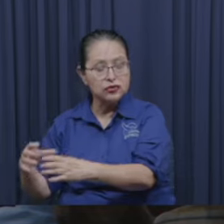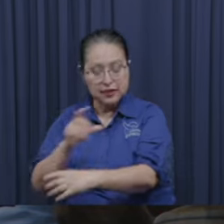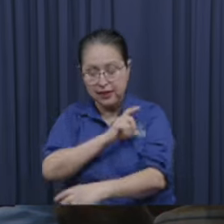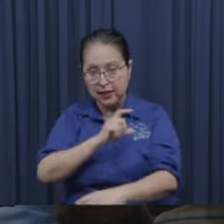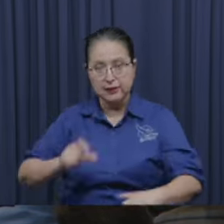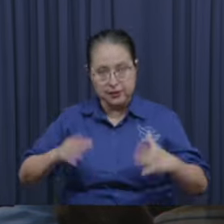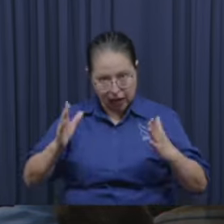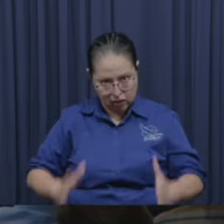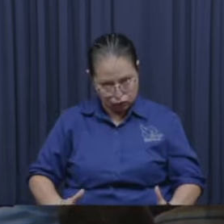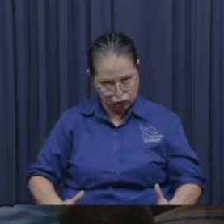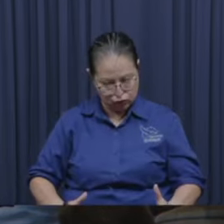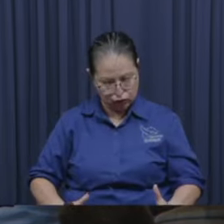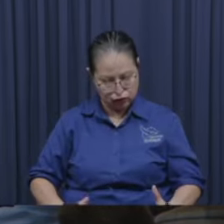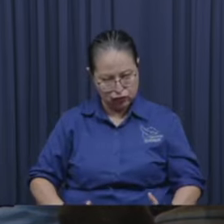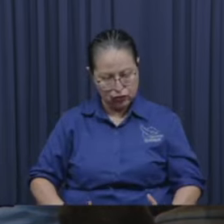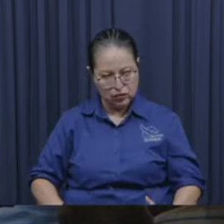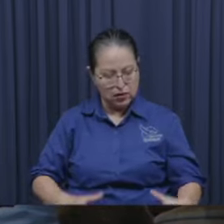cristianos